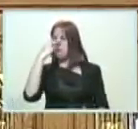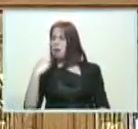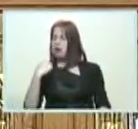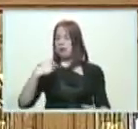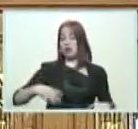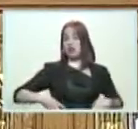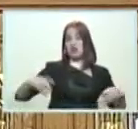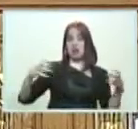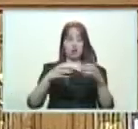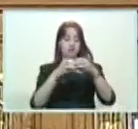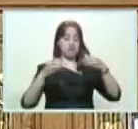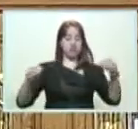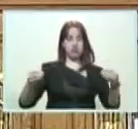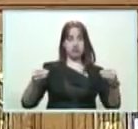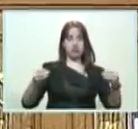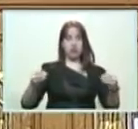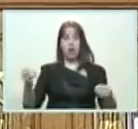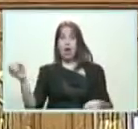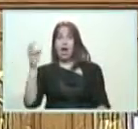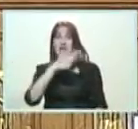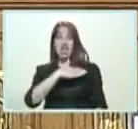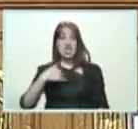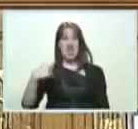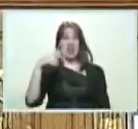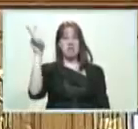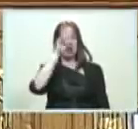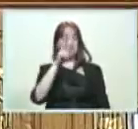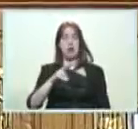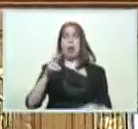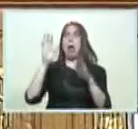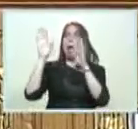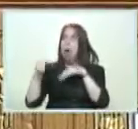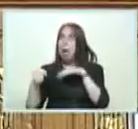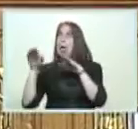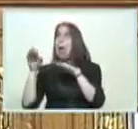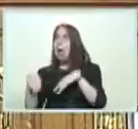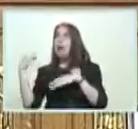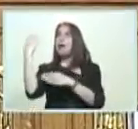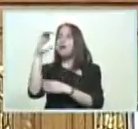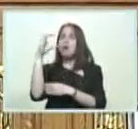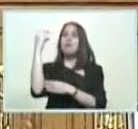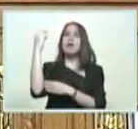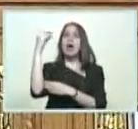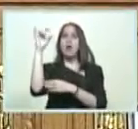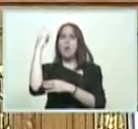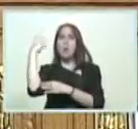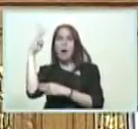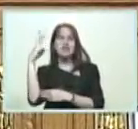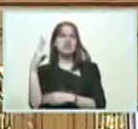ricos otra vez. Ellos quieren una Venezuela subordinada a Washington y a Bogotá. ¡No!